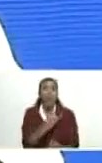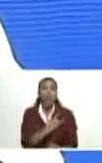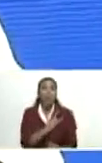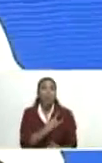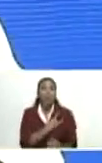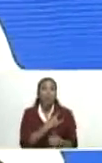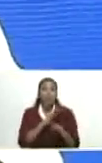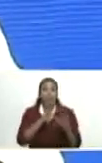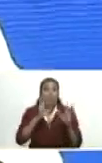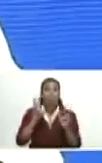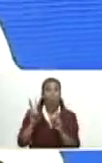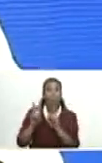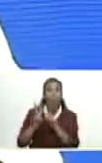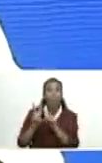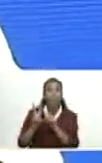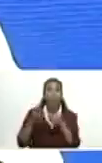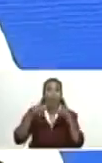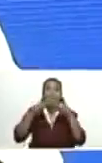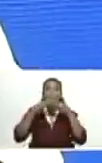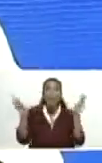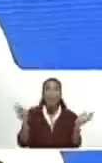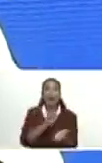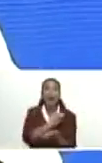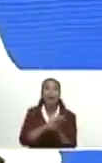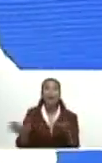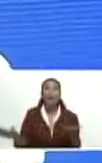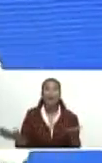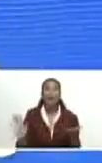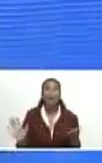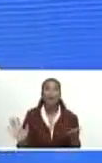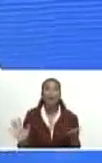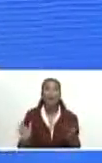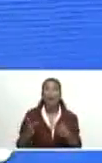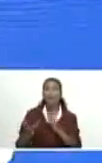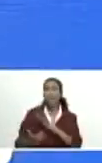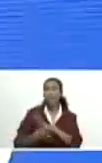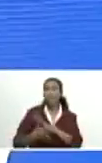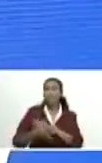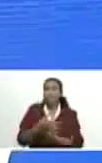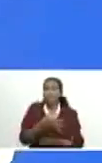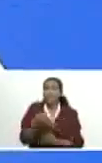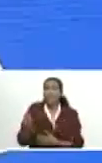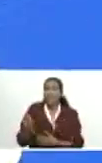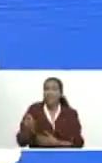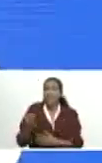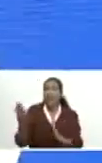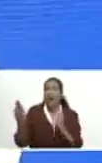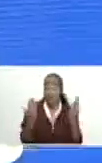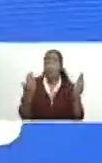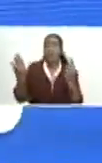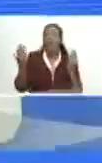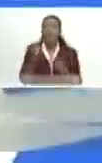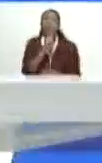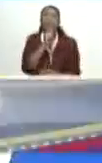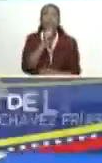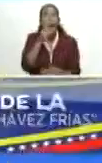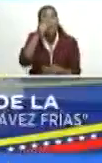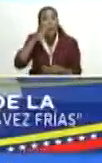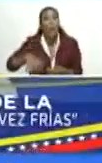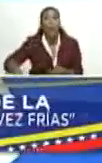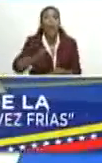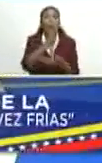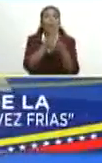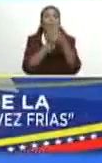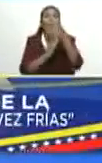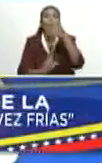universal, público, gratuito, de la más alta calidad mundial. ¿Para quién? Para el pueblo